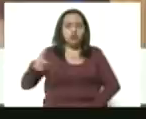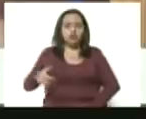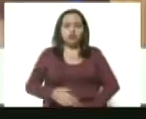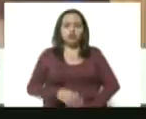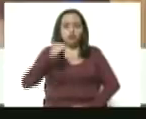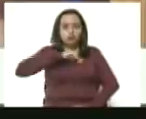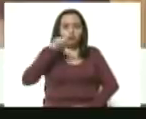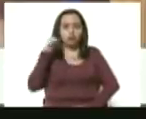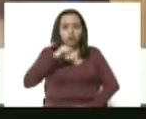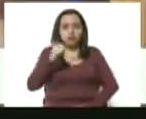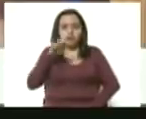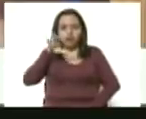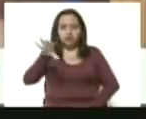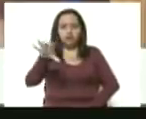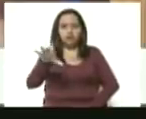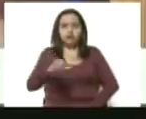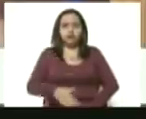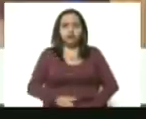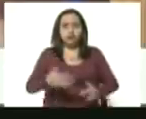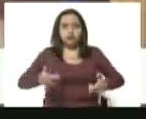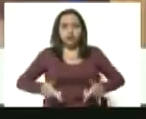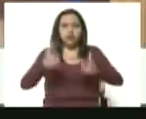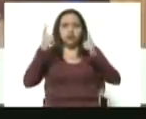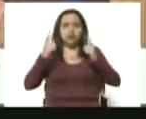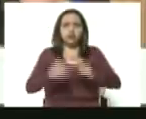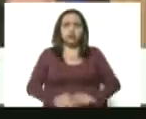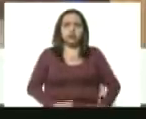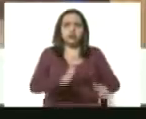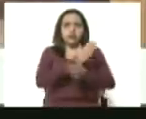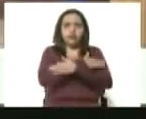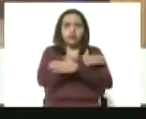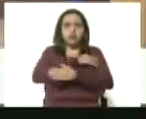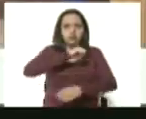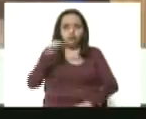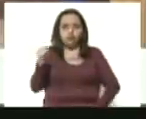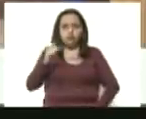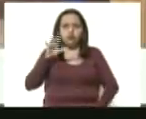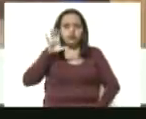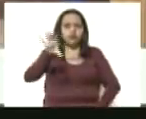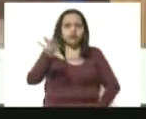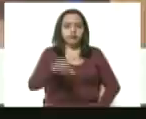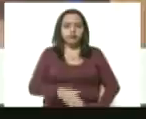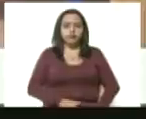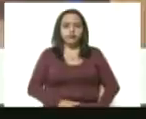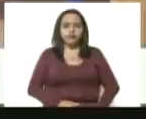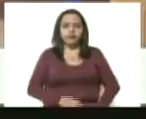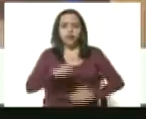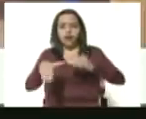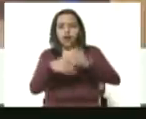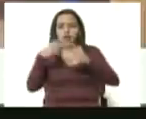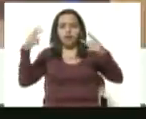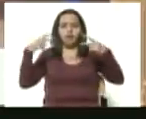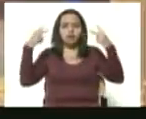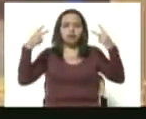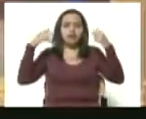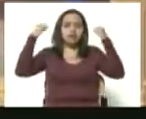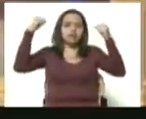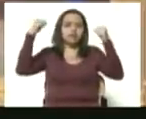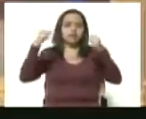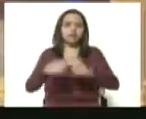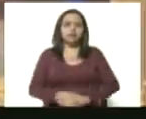policial del país. Adelante, felicidades, policía del país. Hasta la victoria